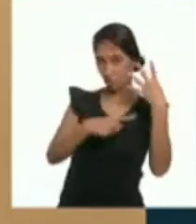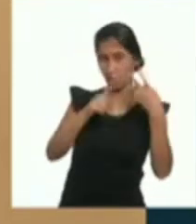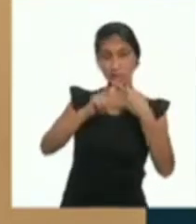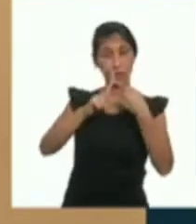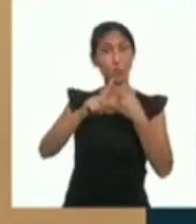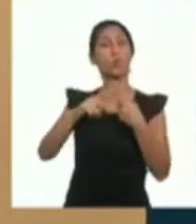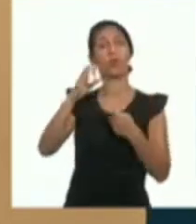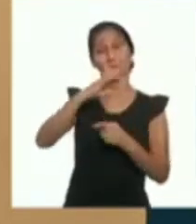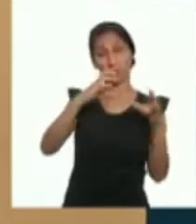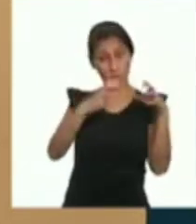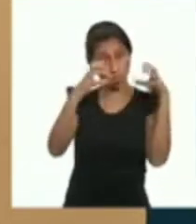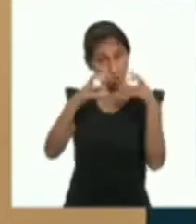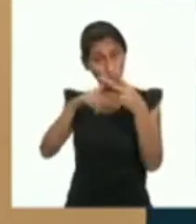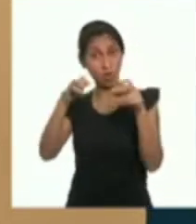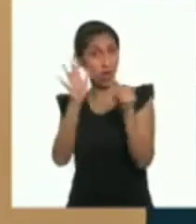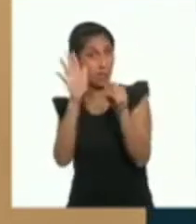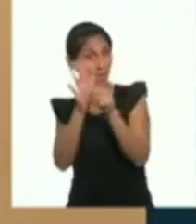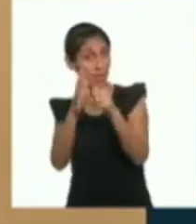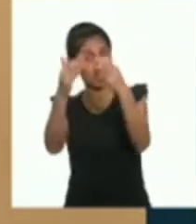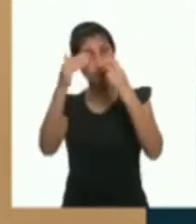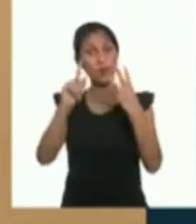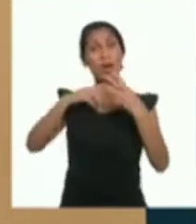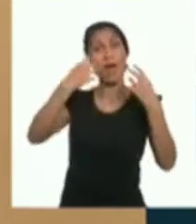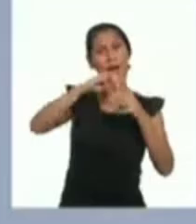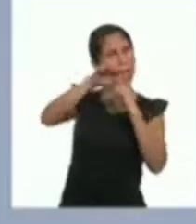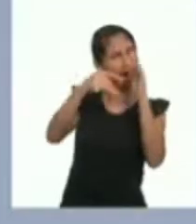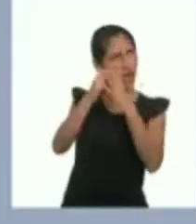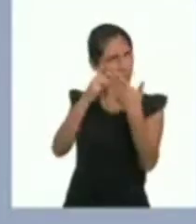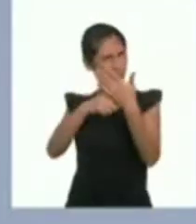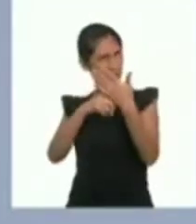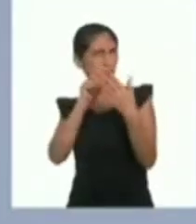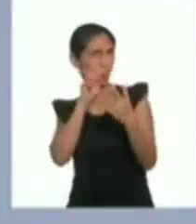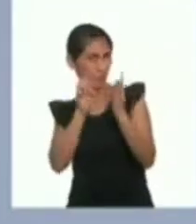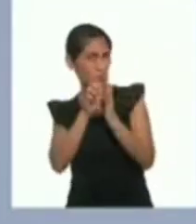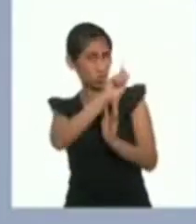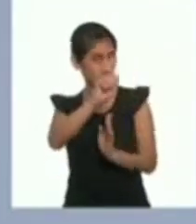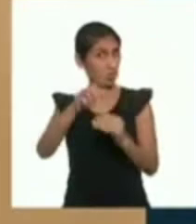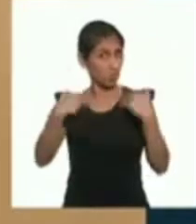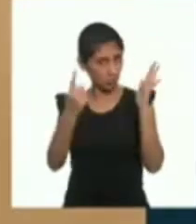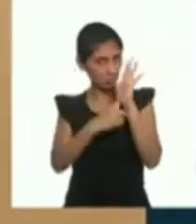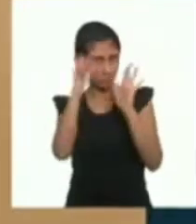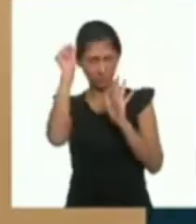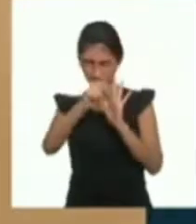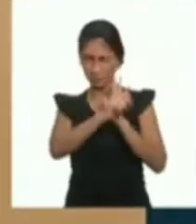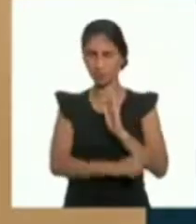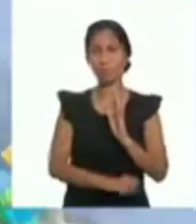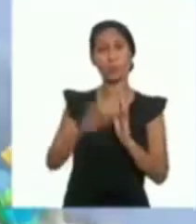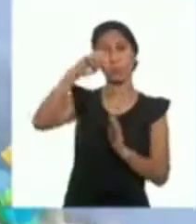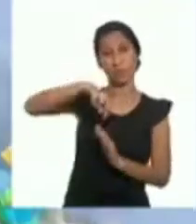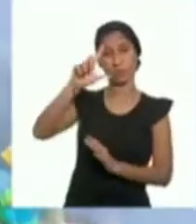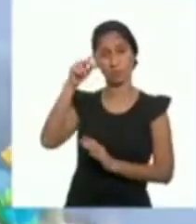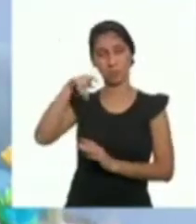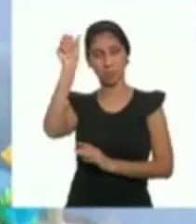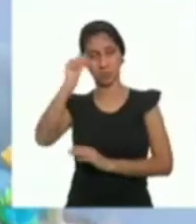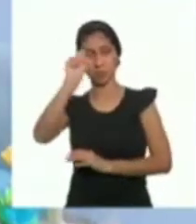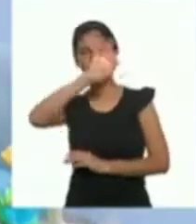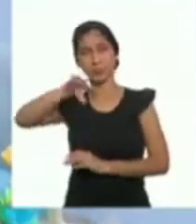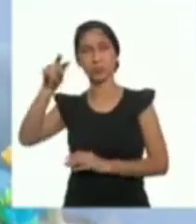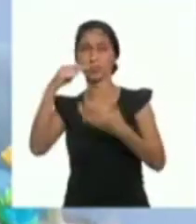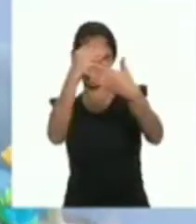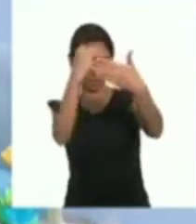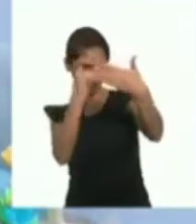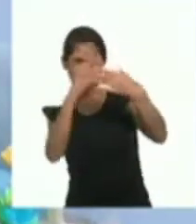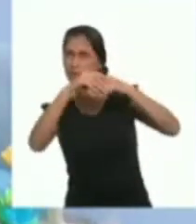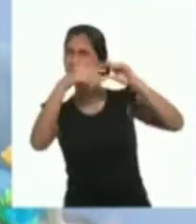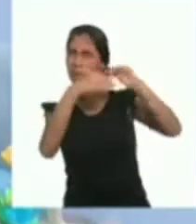conjunto, plano entero, plano americano y plano medio. ¿Podemos ver un ejemplo de cada uno? Por supuesto. Los planos narrativos cuentan